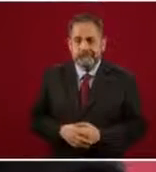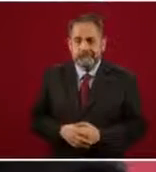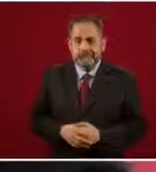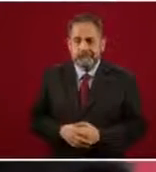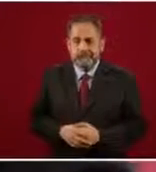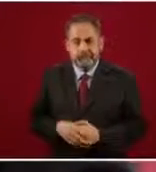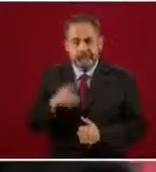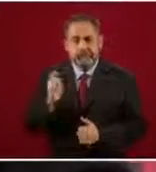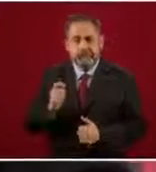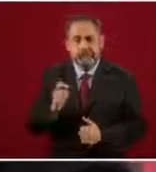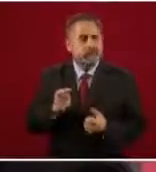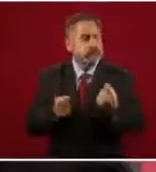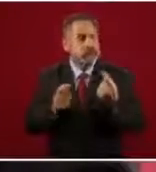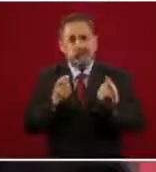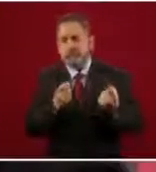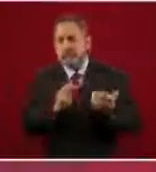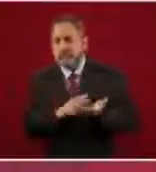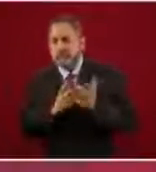Se han regresado,